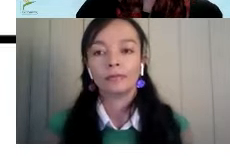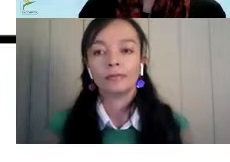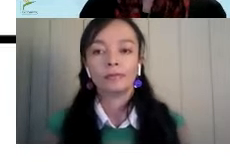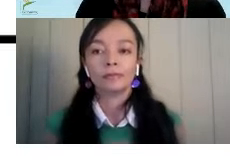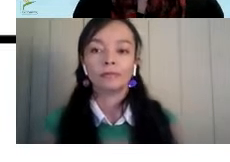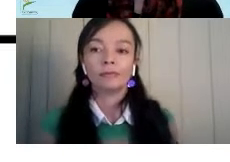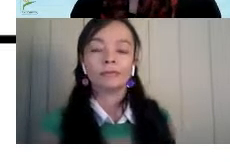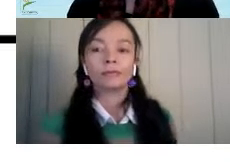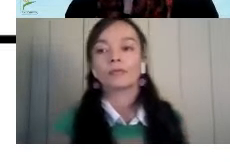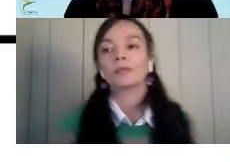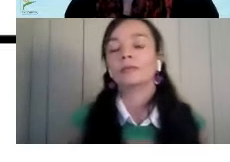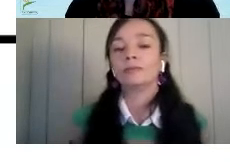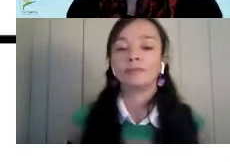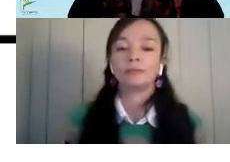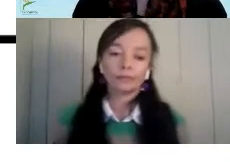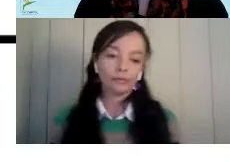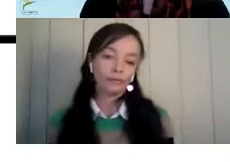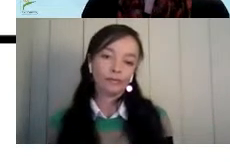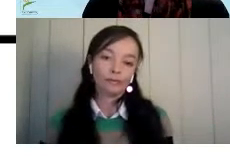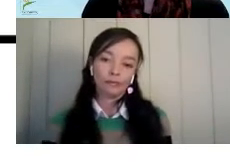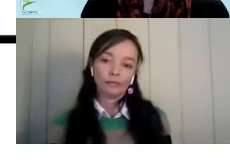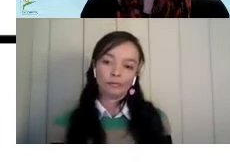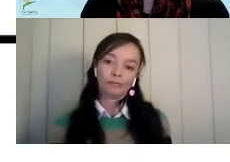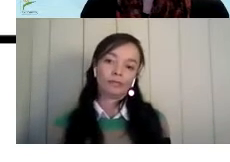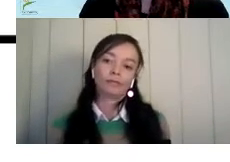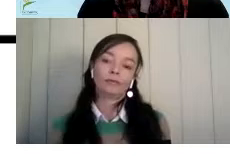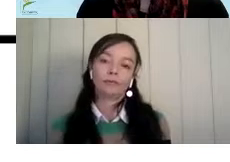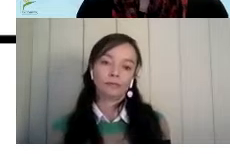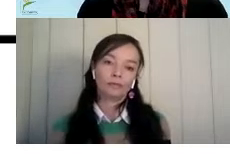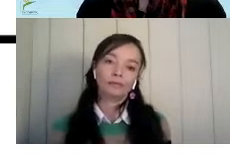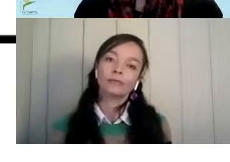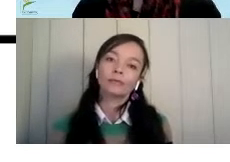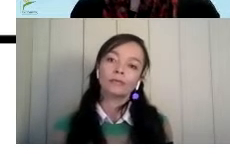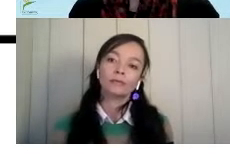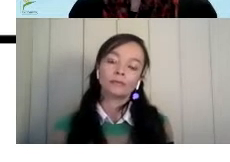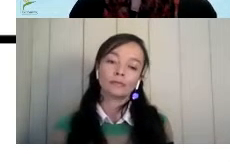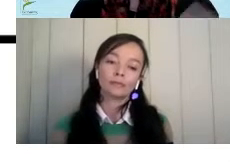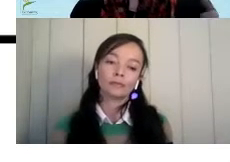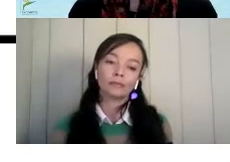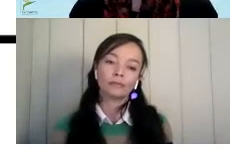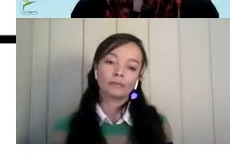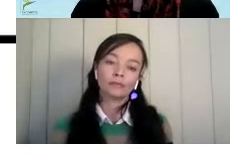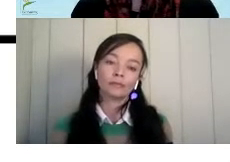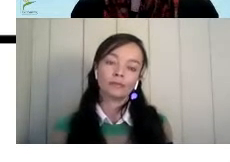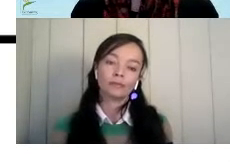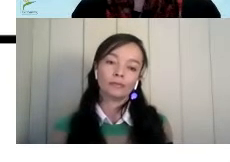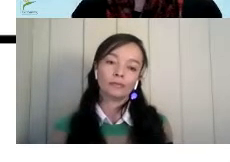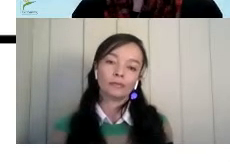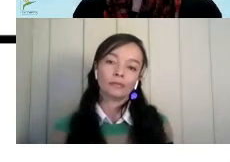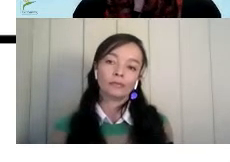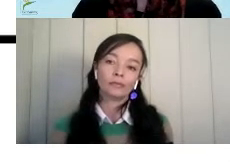Aquí en esta figura tenemos los dos lados del cerebro y se nota al lado izquierdo,